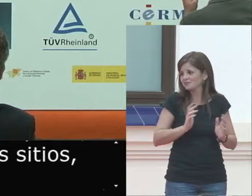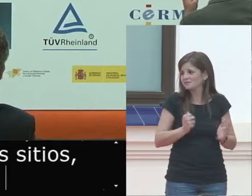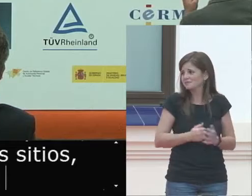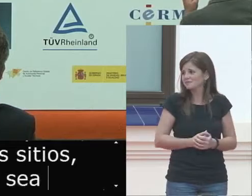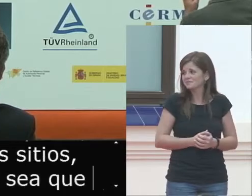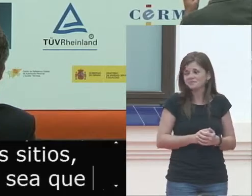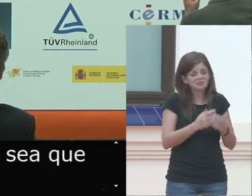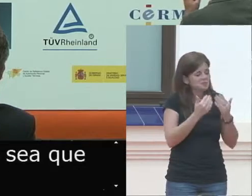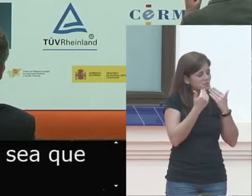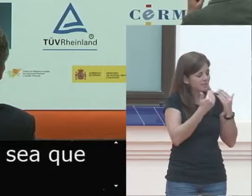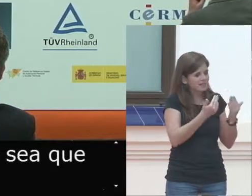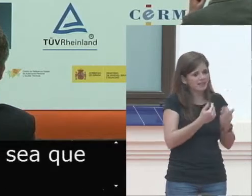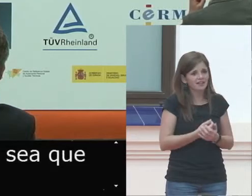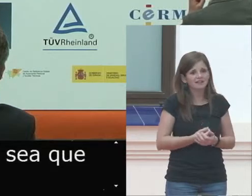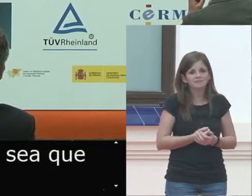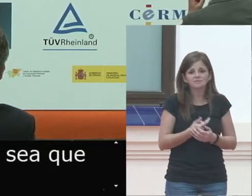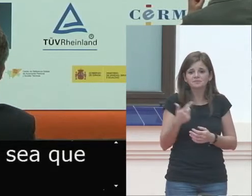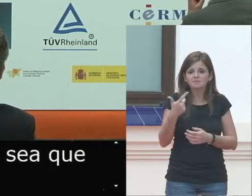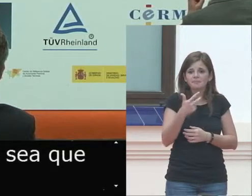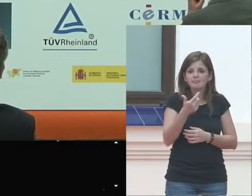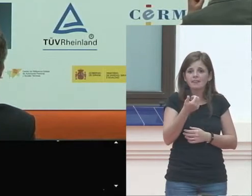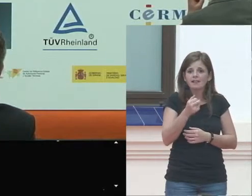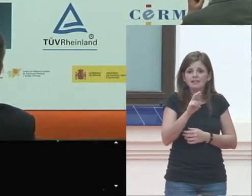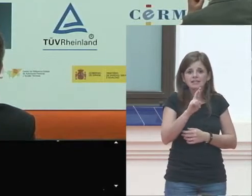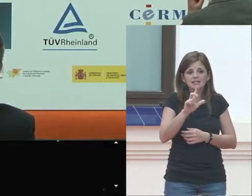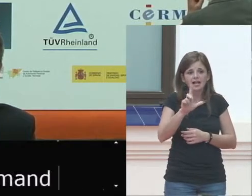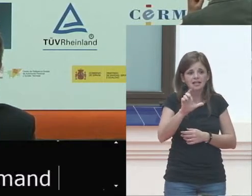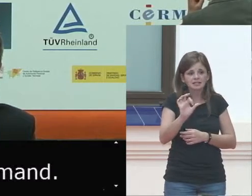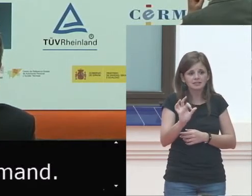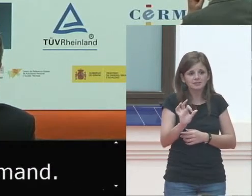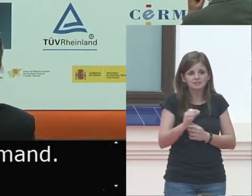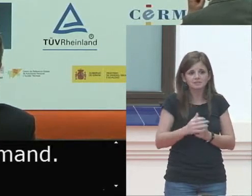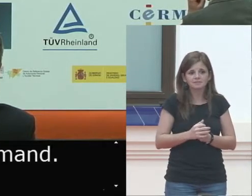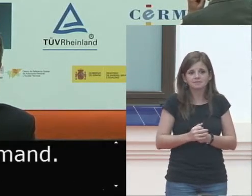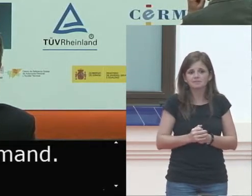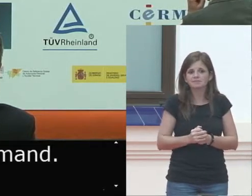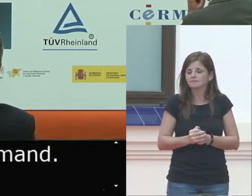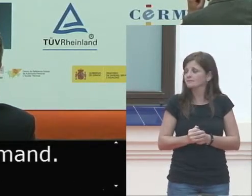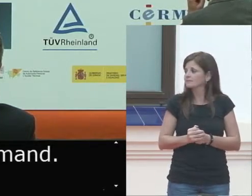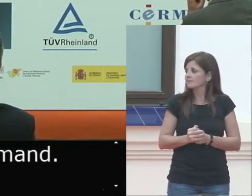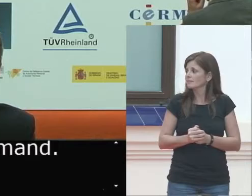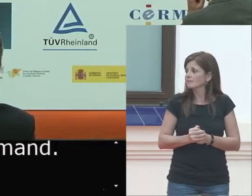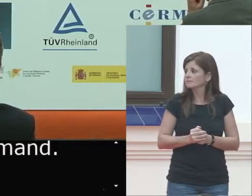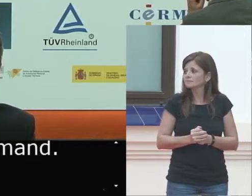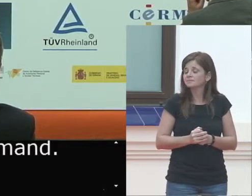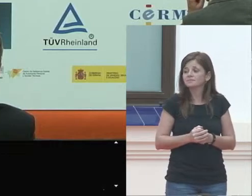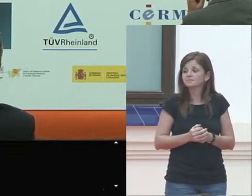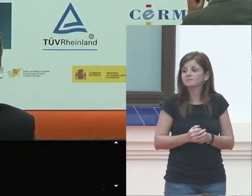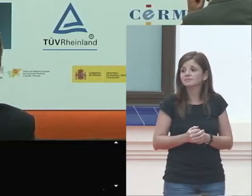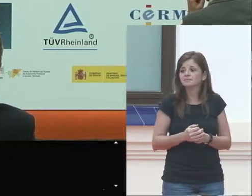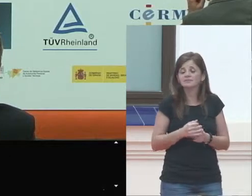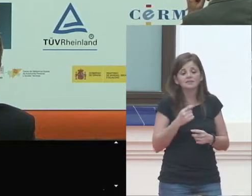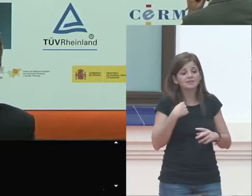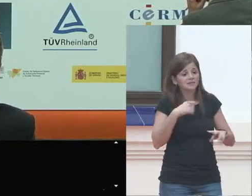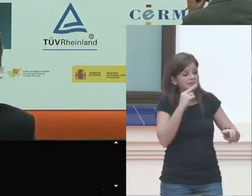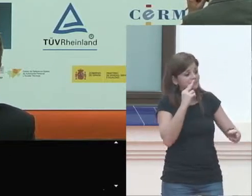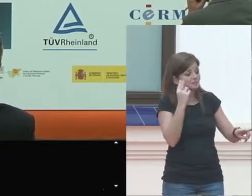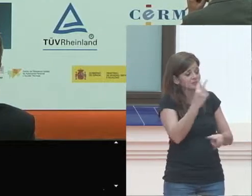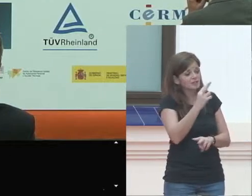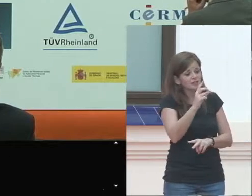Muchas gracias, Loic. Charles. Pues voy a contestar a Loic. Es